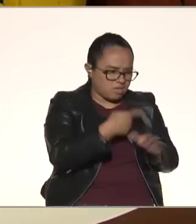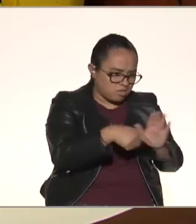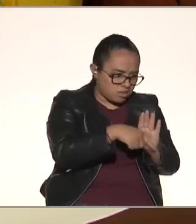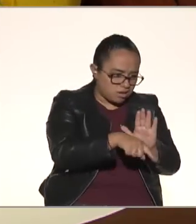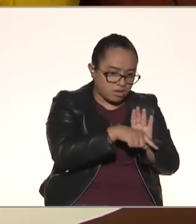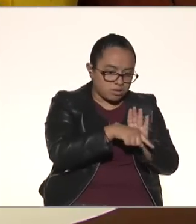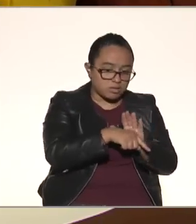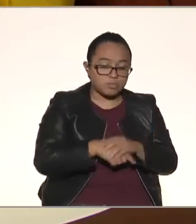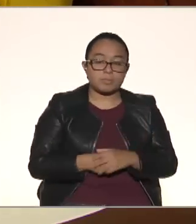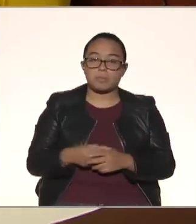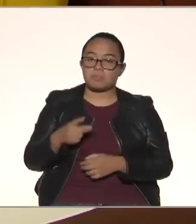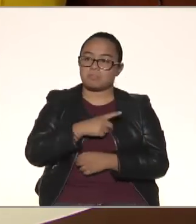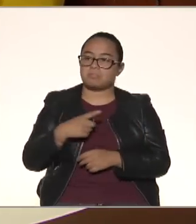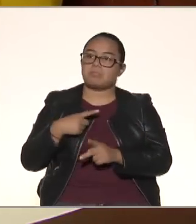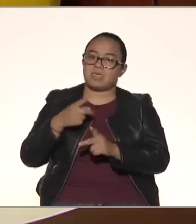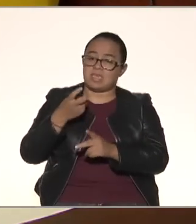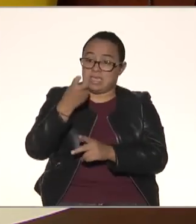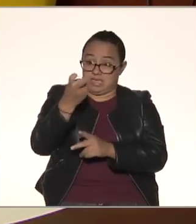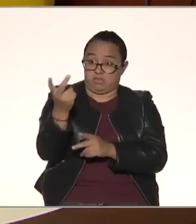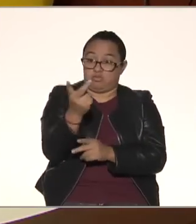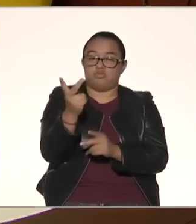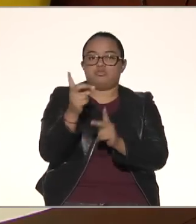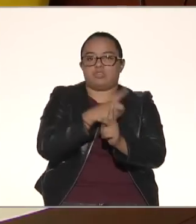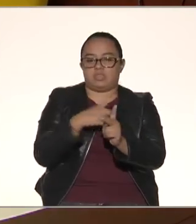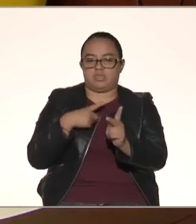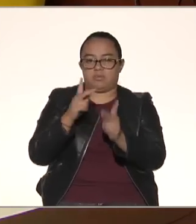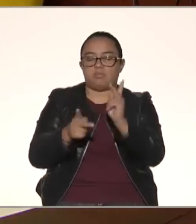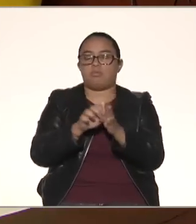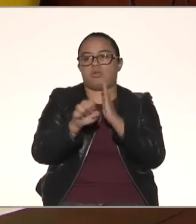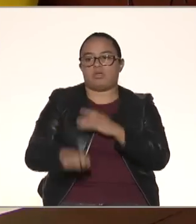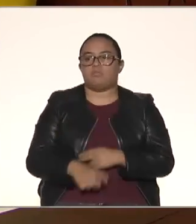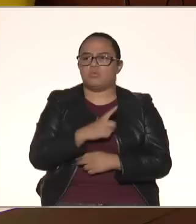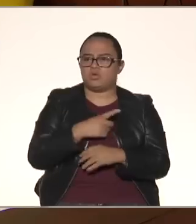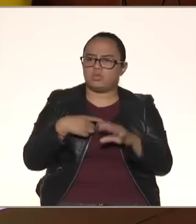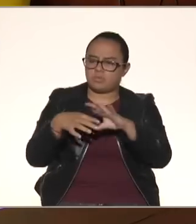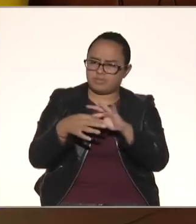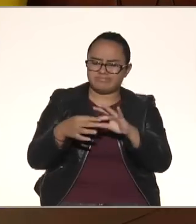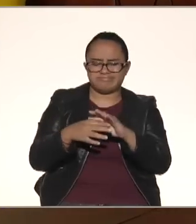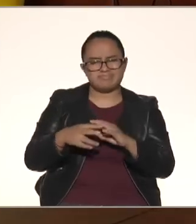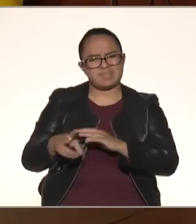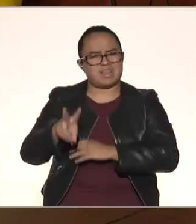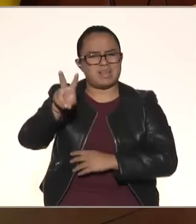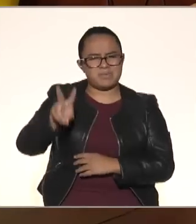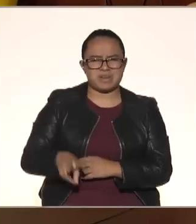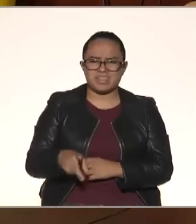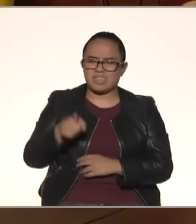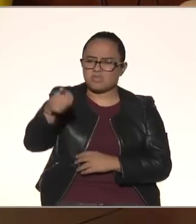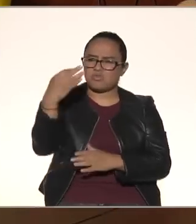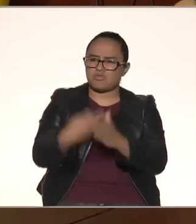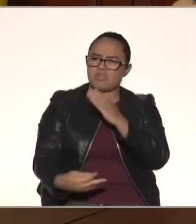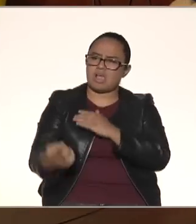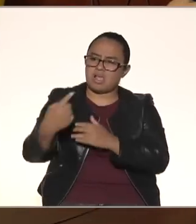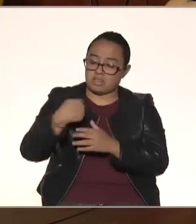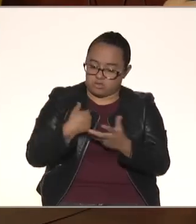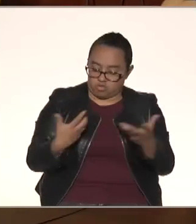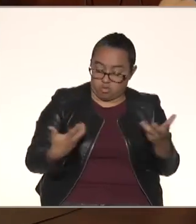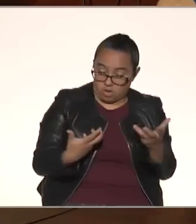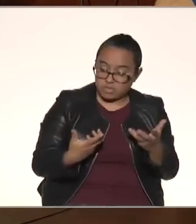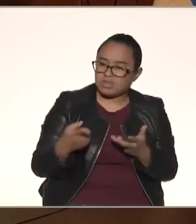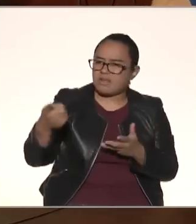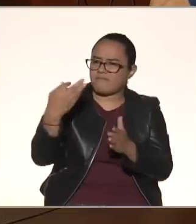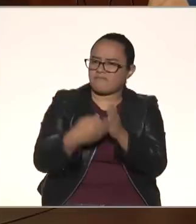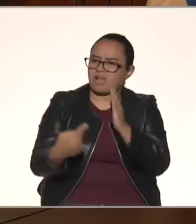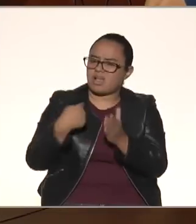O sea, decir, oye, a me parece, o estoy sintiendo que no estás como valorando esto que yo estoy haciendo